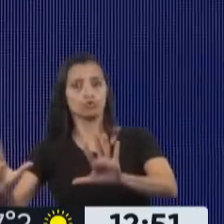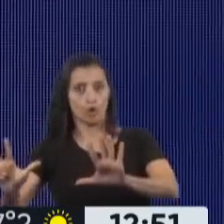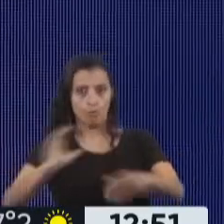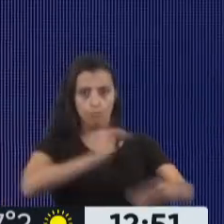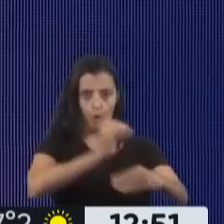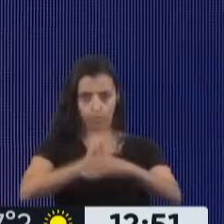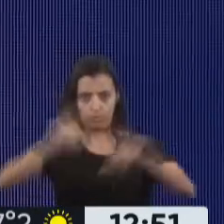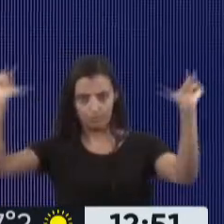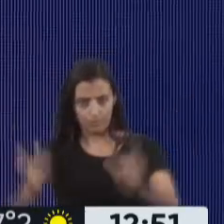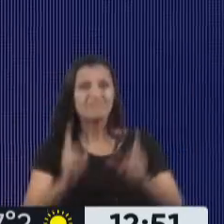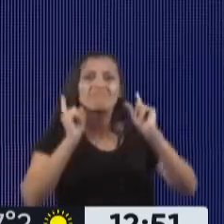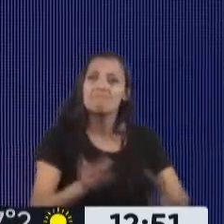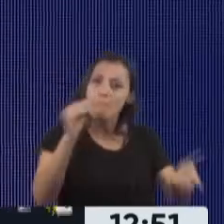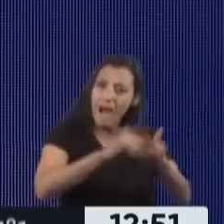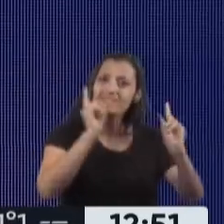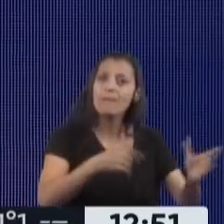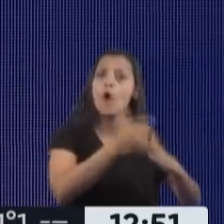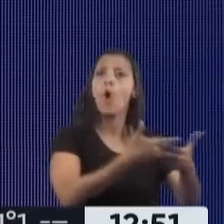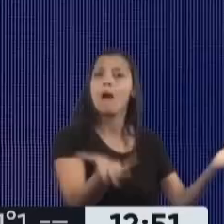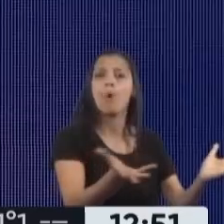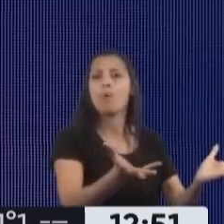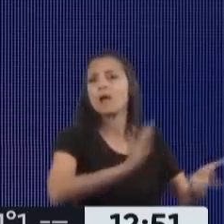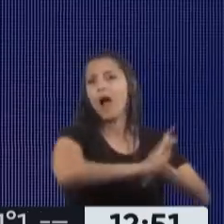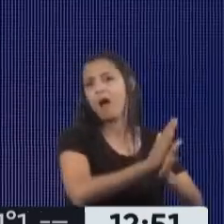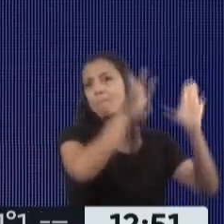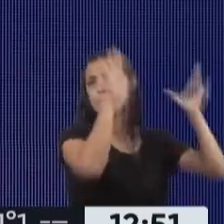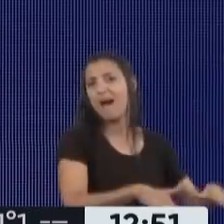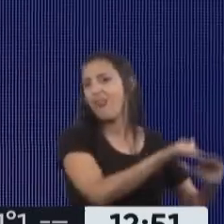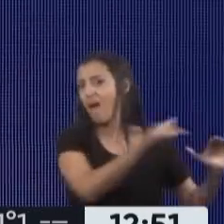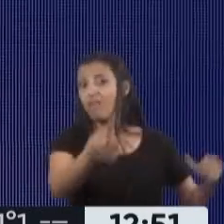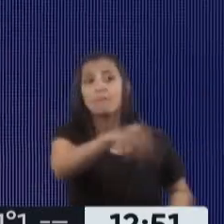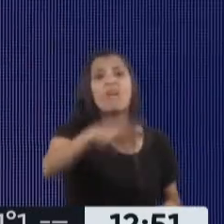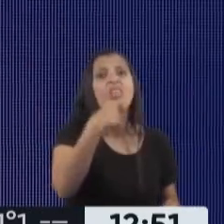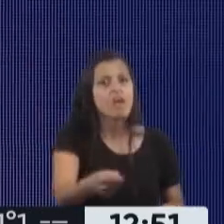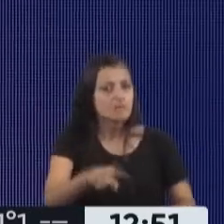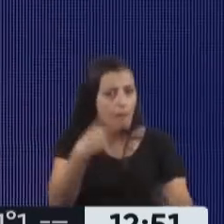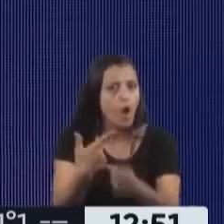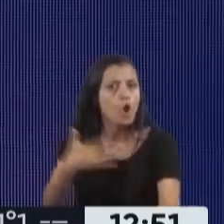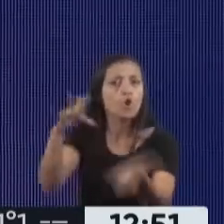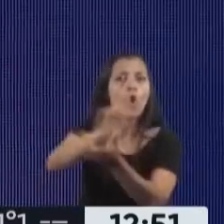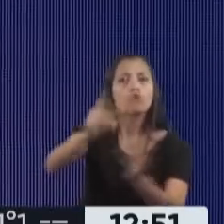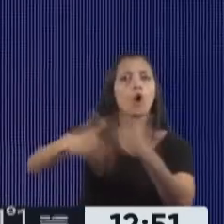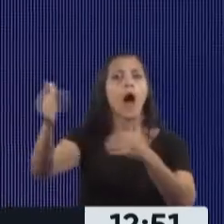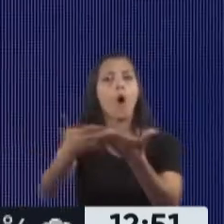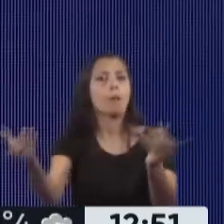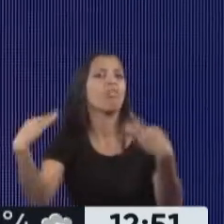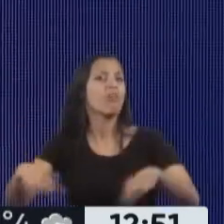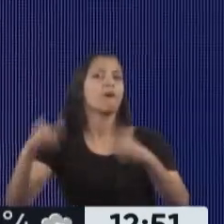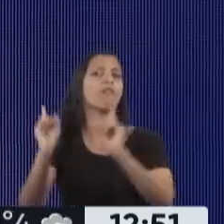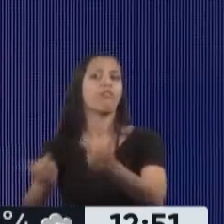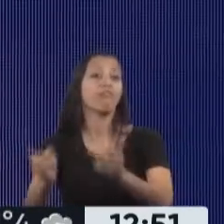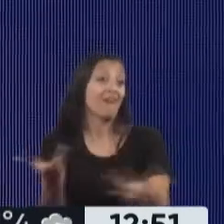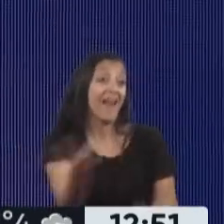Además, se eliminó de cuajo la obra pública. Decían que era imposible tocar la obra pública. Claro, porque de ahí roban